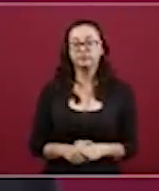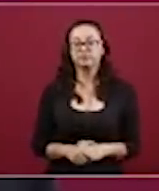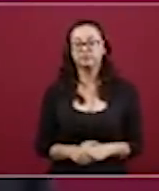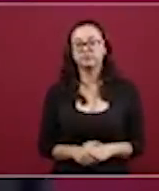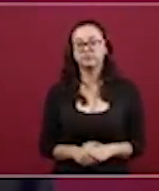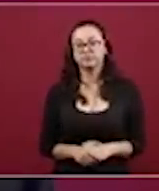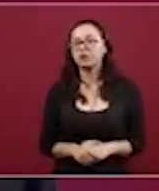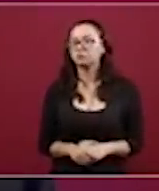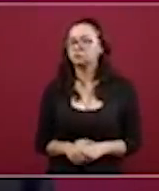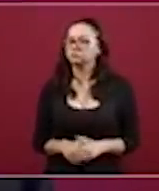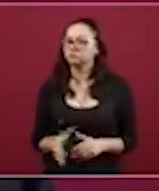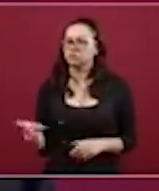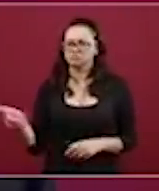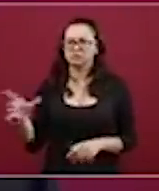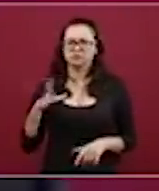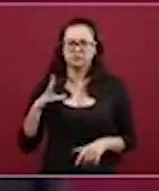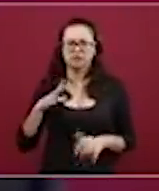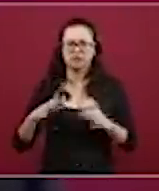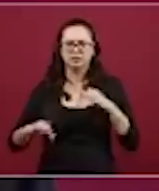Ya se está trabajando